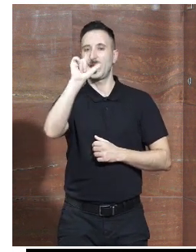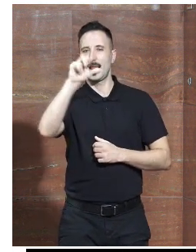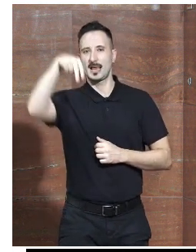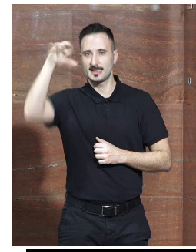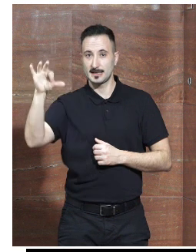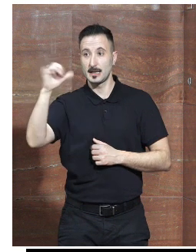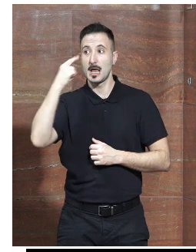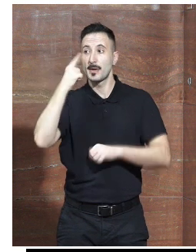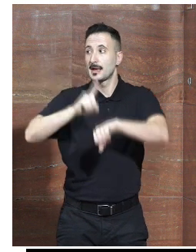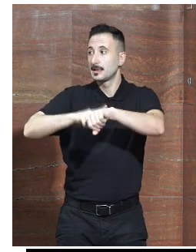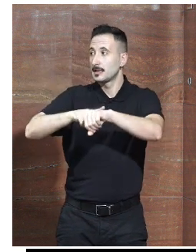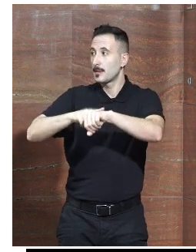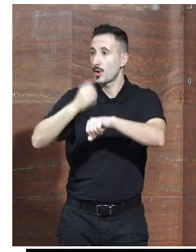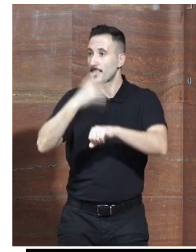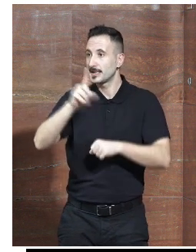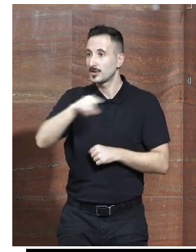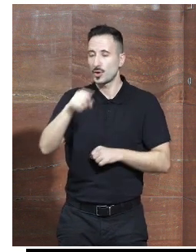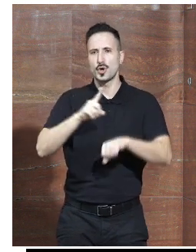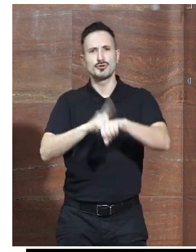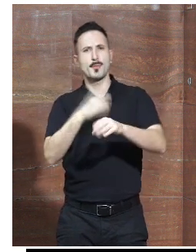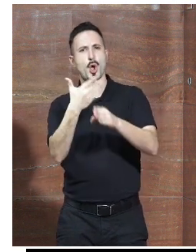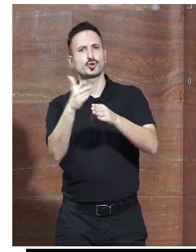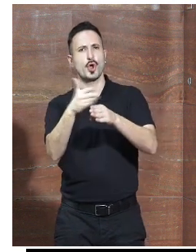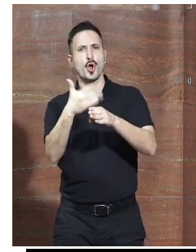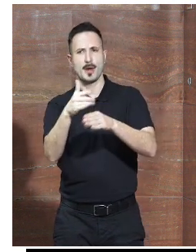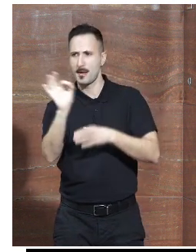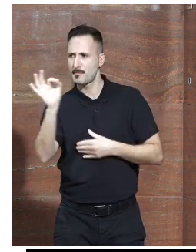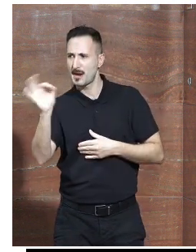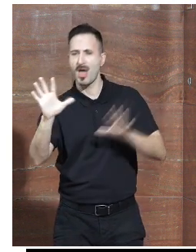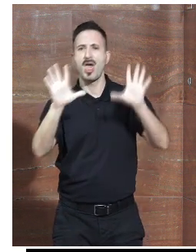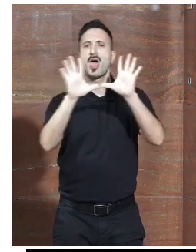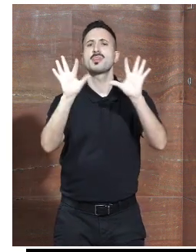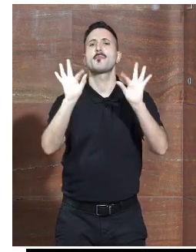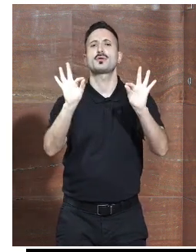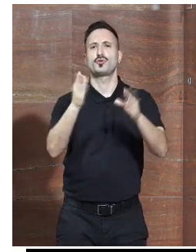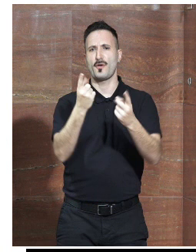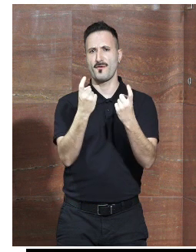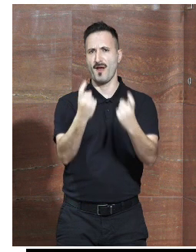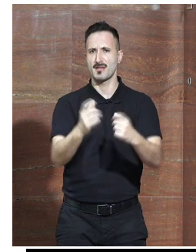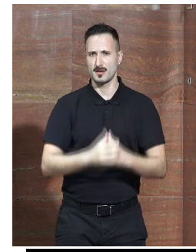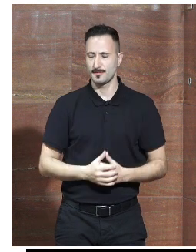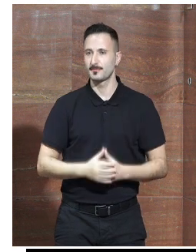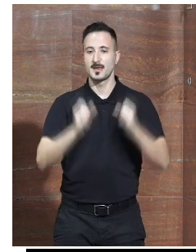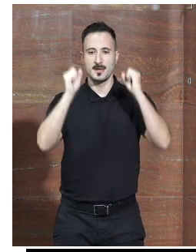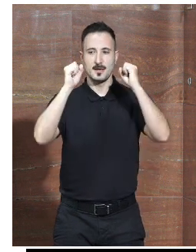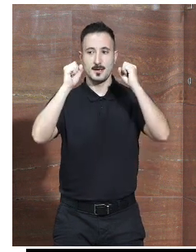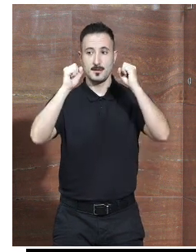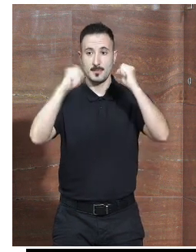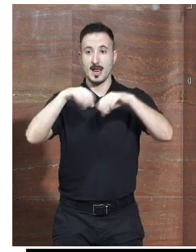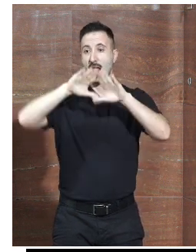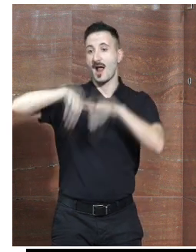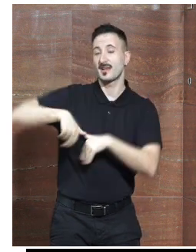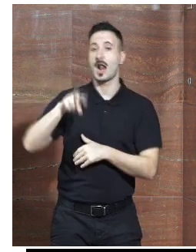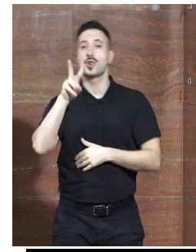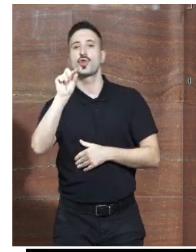tiempo, si podemos... Nos quedan todavía, tenemos un poquito de tiempo, ¿no? Nos quedan 10 minutillos. Sí, podemos dejar al final unos minutos